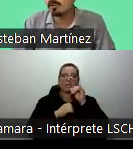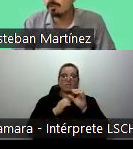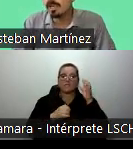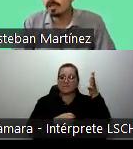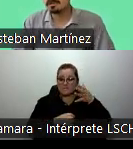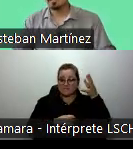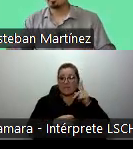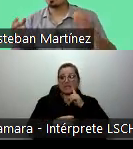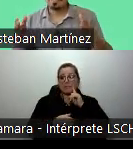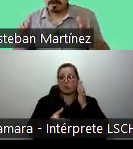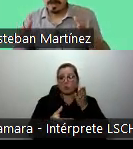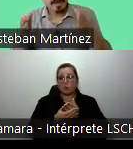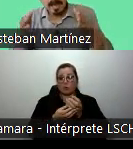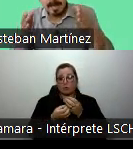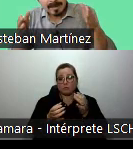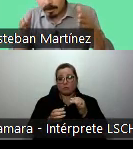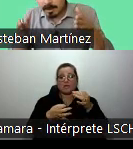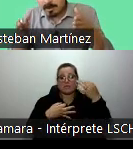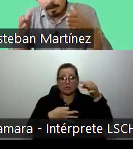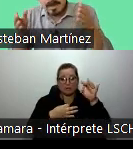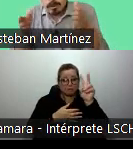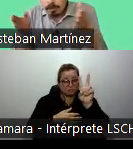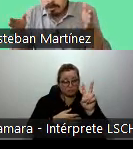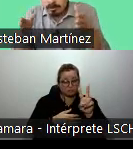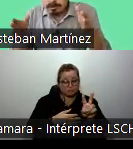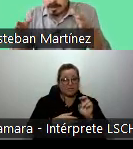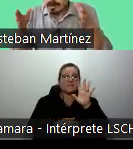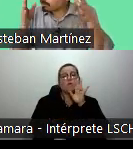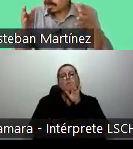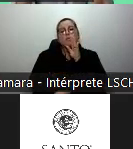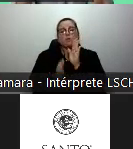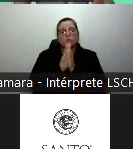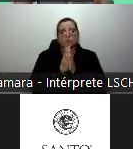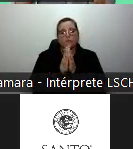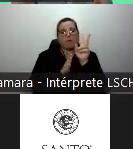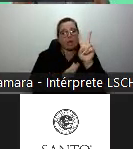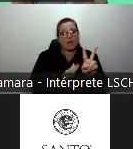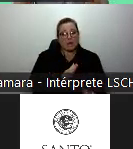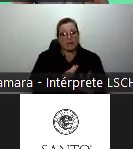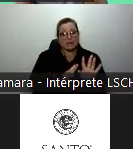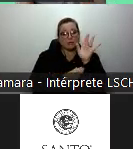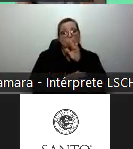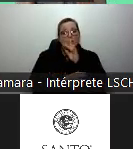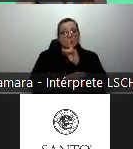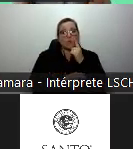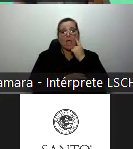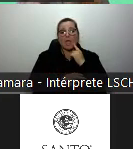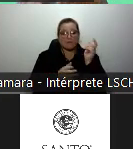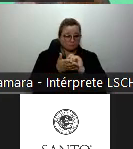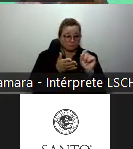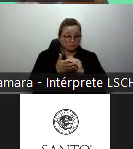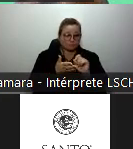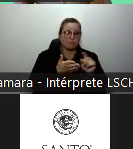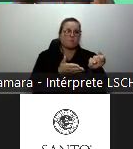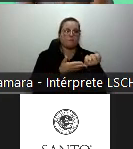que hicimos con mucho cariño donde en esa hoja dedícale esa hoja solamente 5 minutos ya con 5 minutos alcanza lo que tengas que llenar y esto te va a